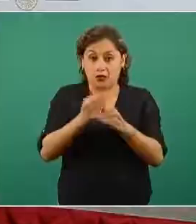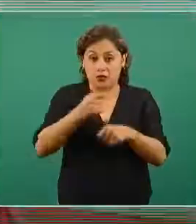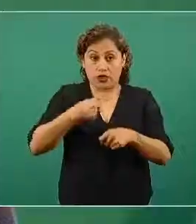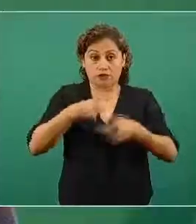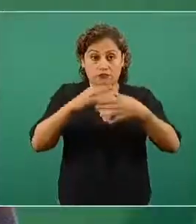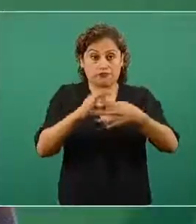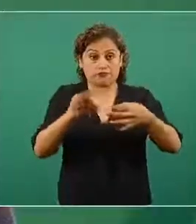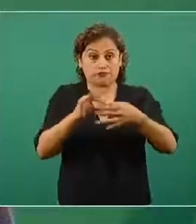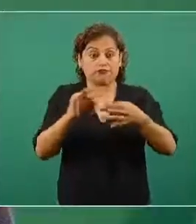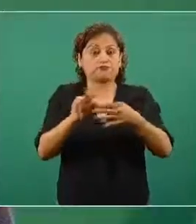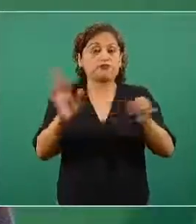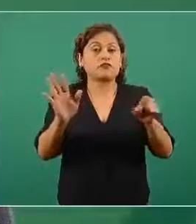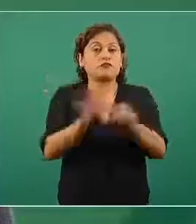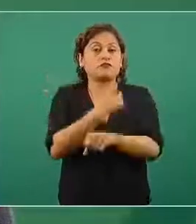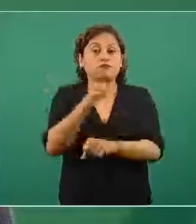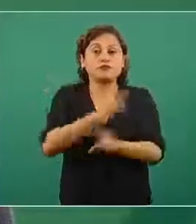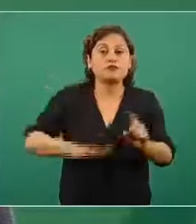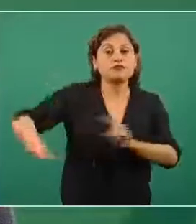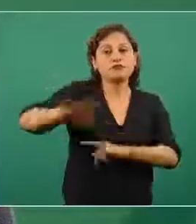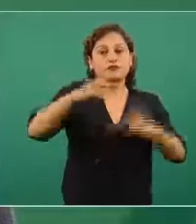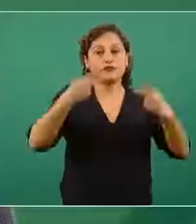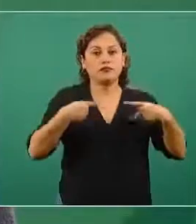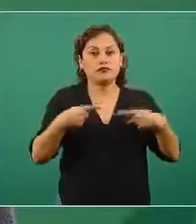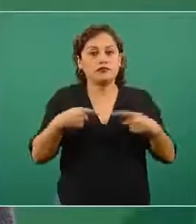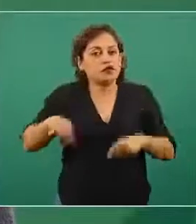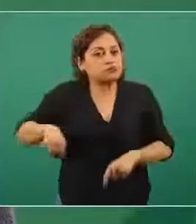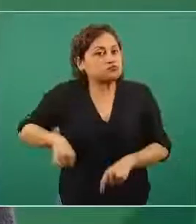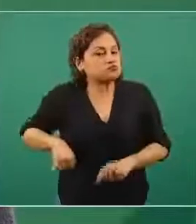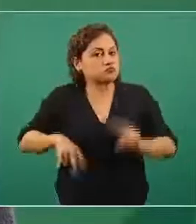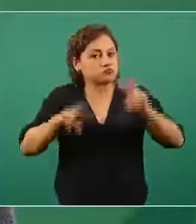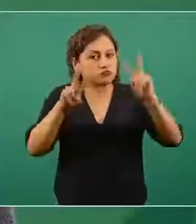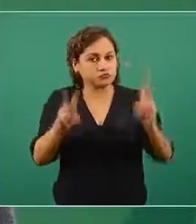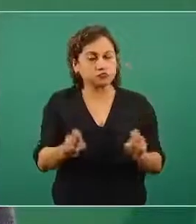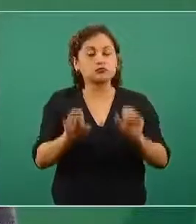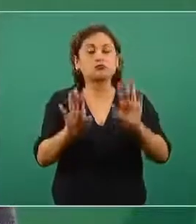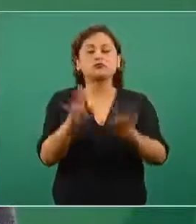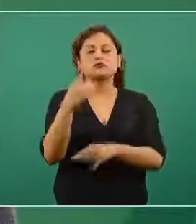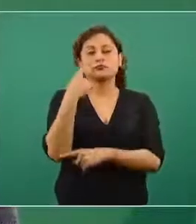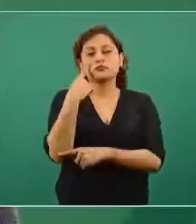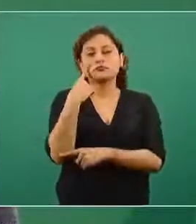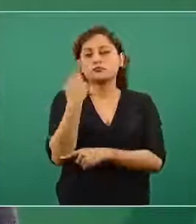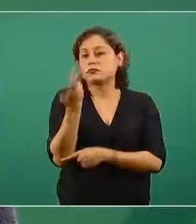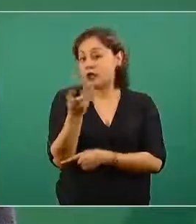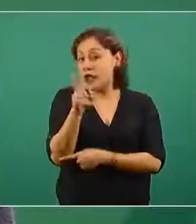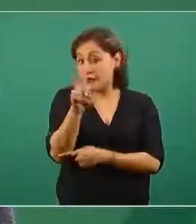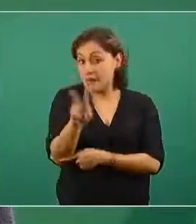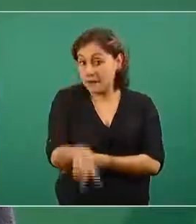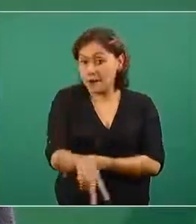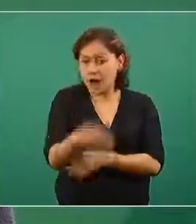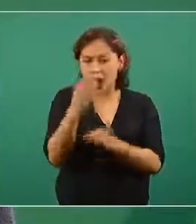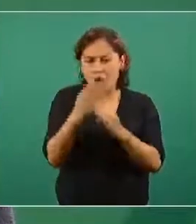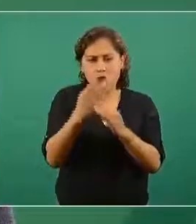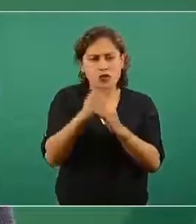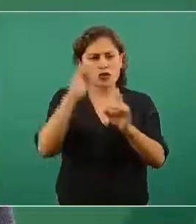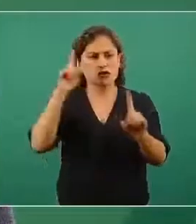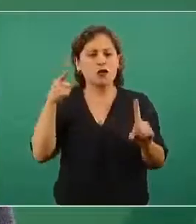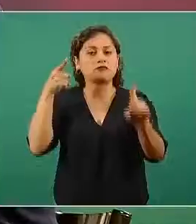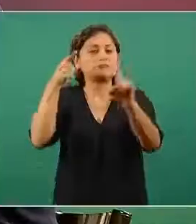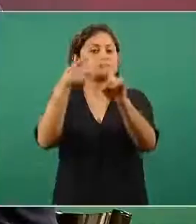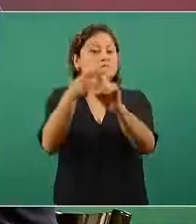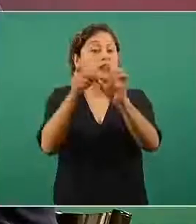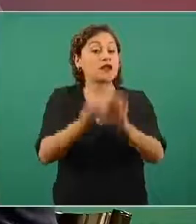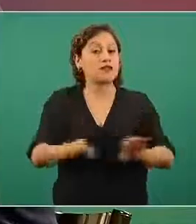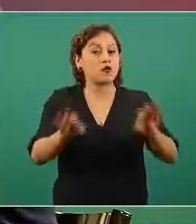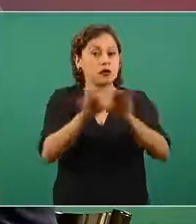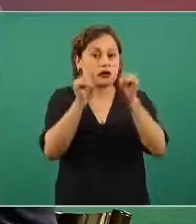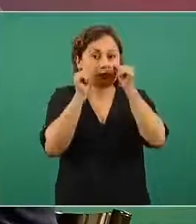la expectativa pública, que realmente el reto, o digamos lo que se tiene que sortear como